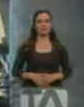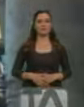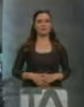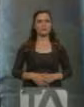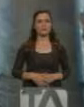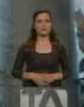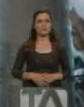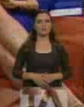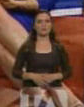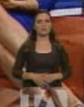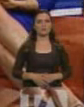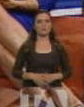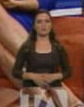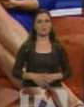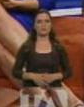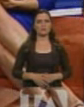horas.